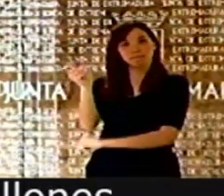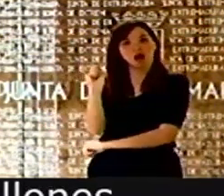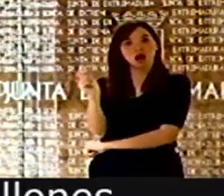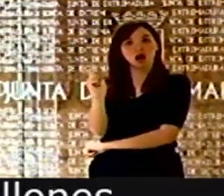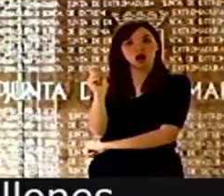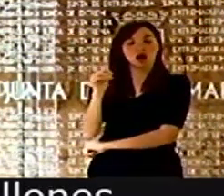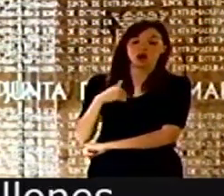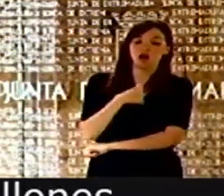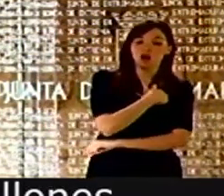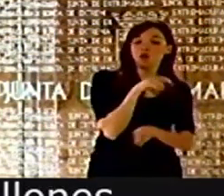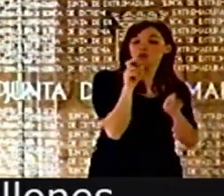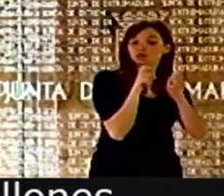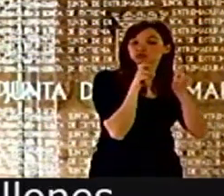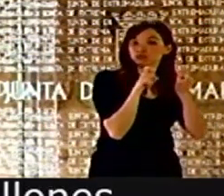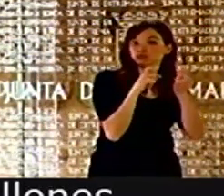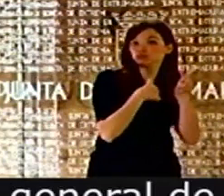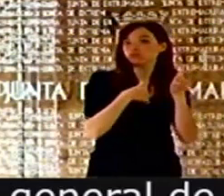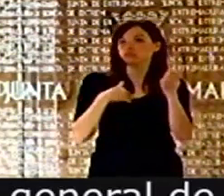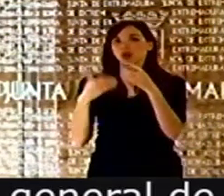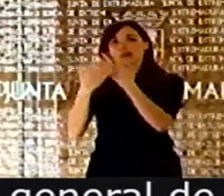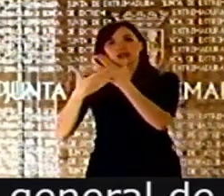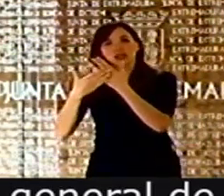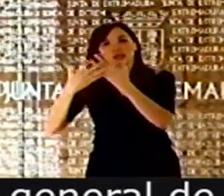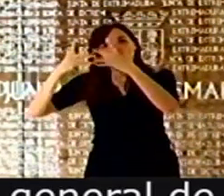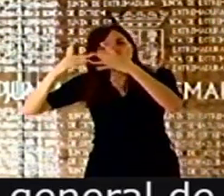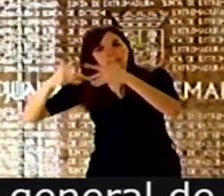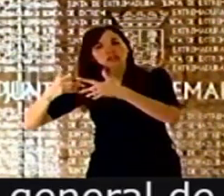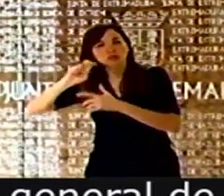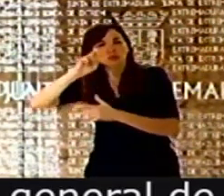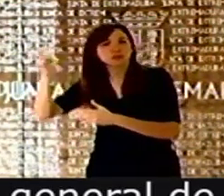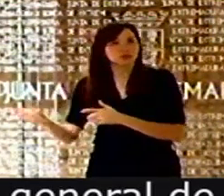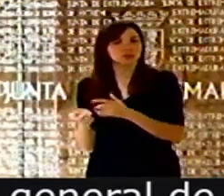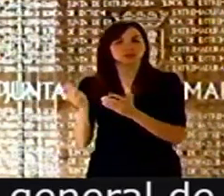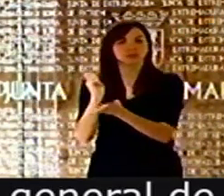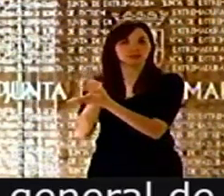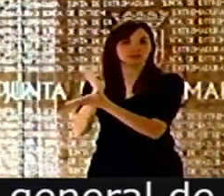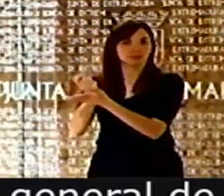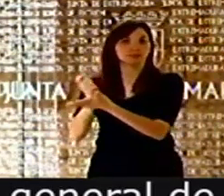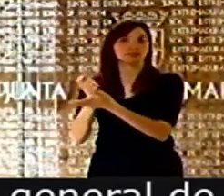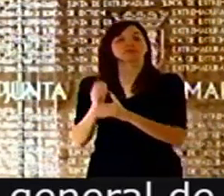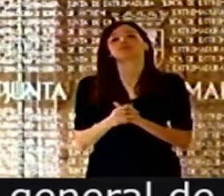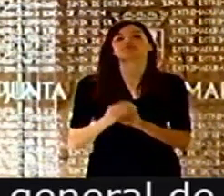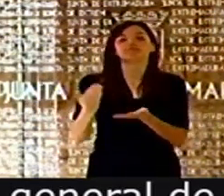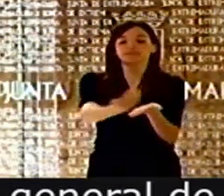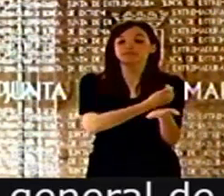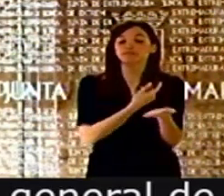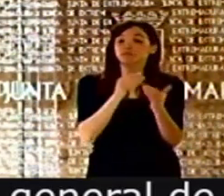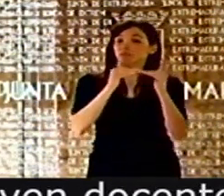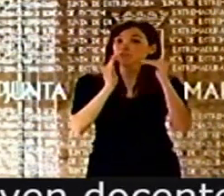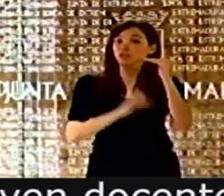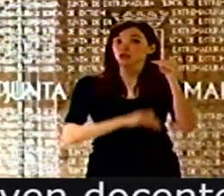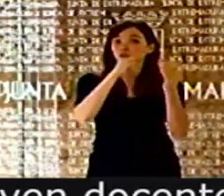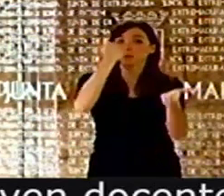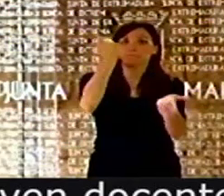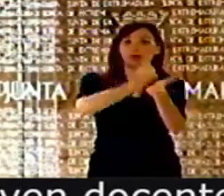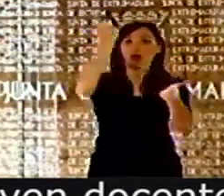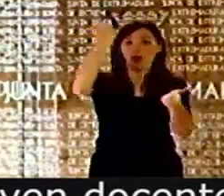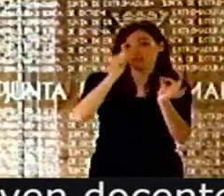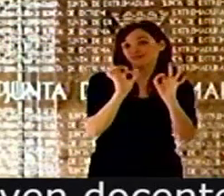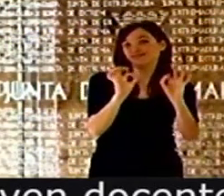investigadores como el personal de administración y servicios. Debido a la menor recaudación por las matrículas universitarias y al pago de otros